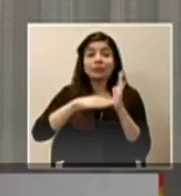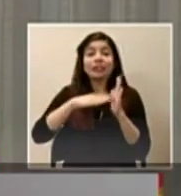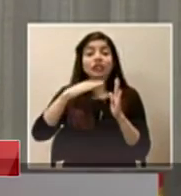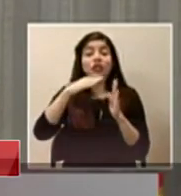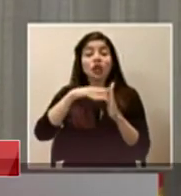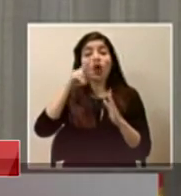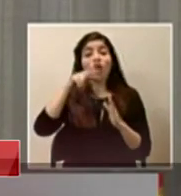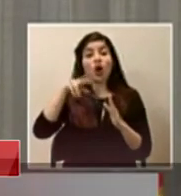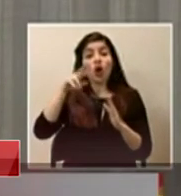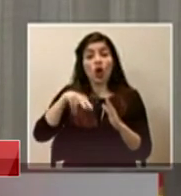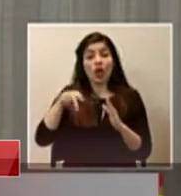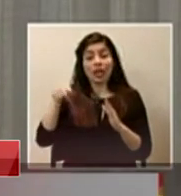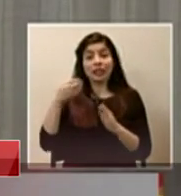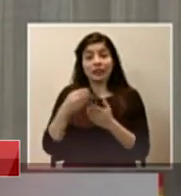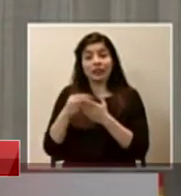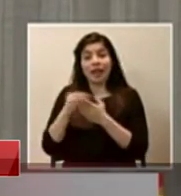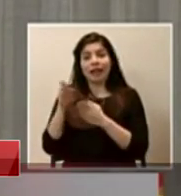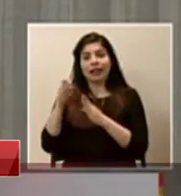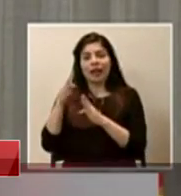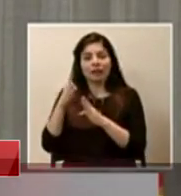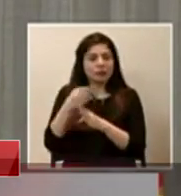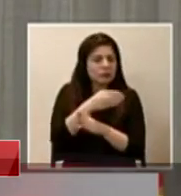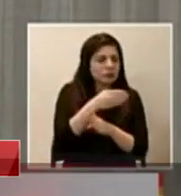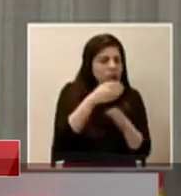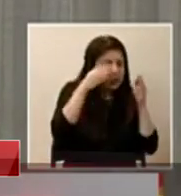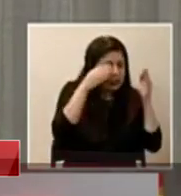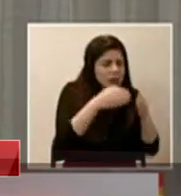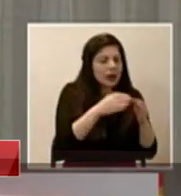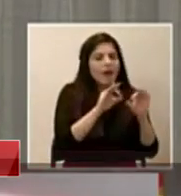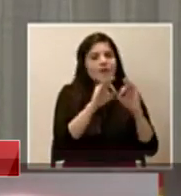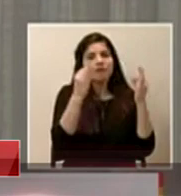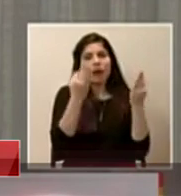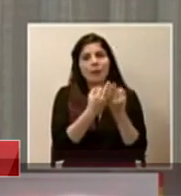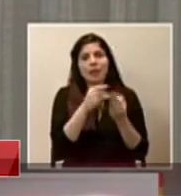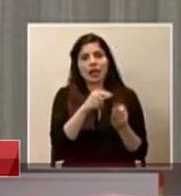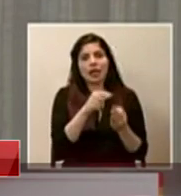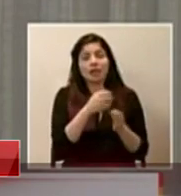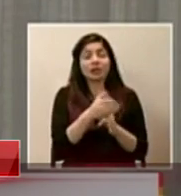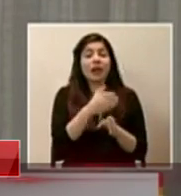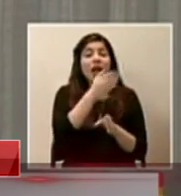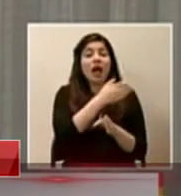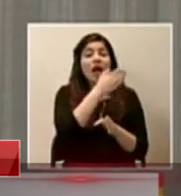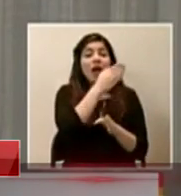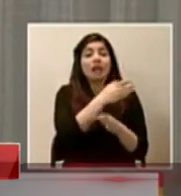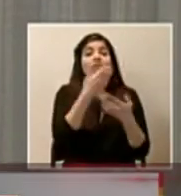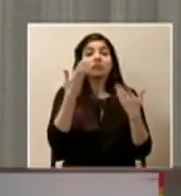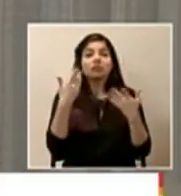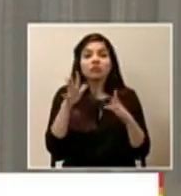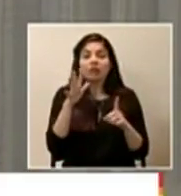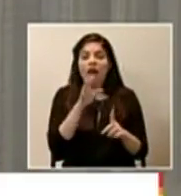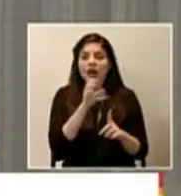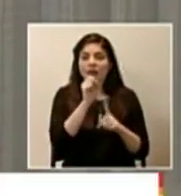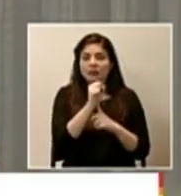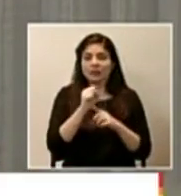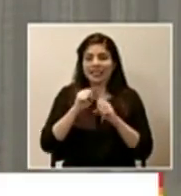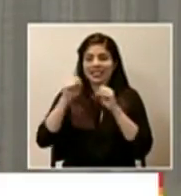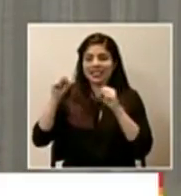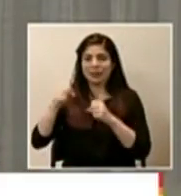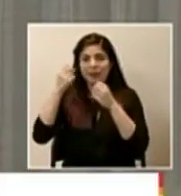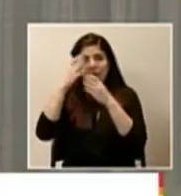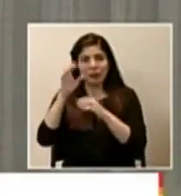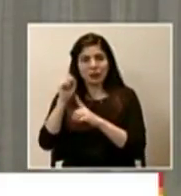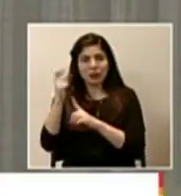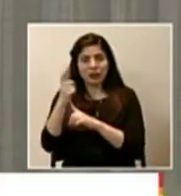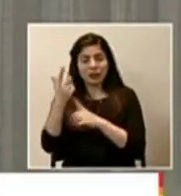de colones para la atención de familias que previamente habían sido identificadas por los sistemas de información